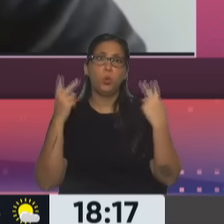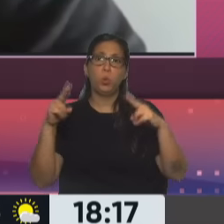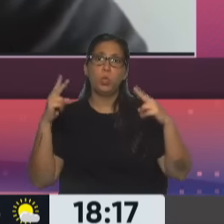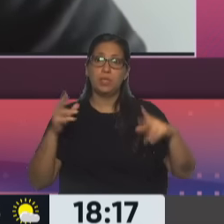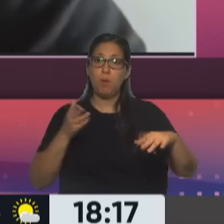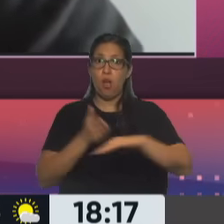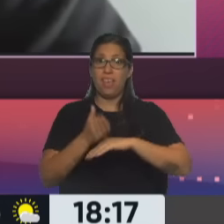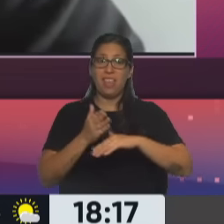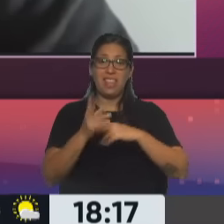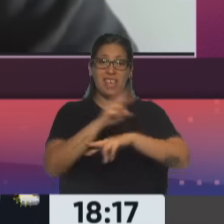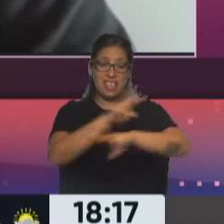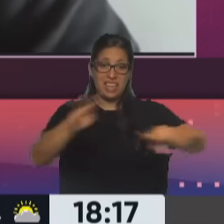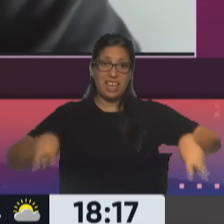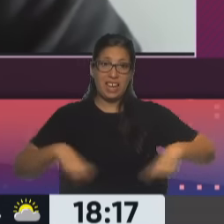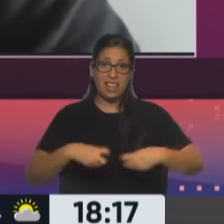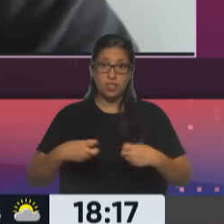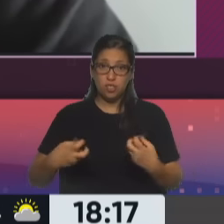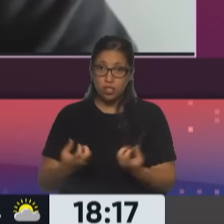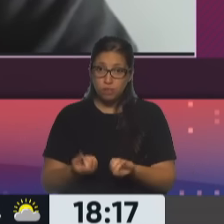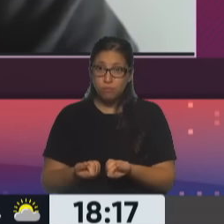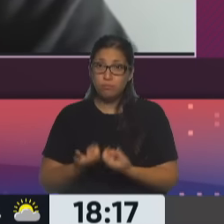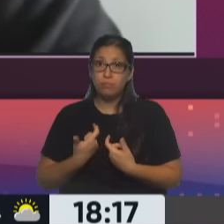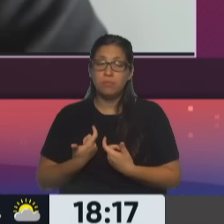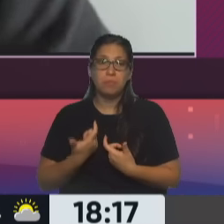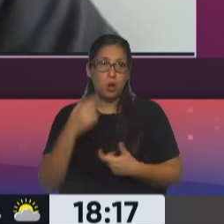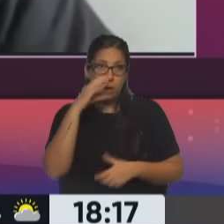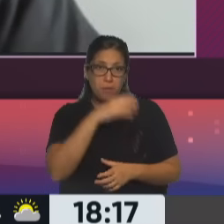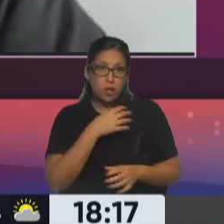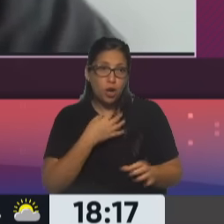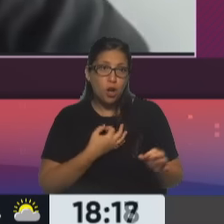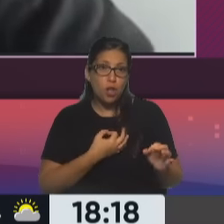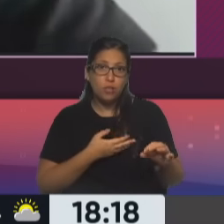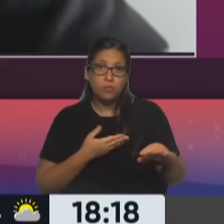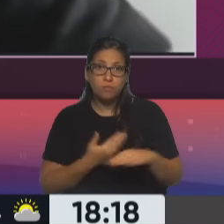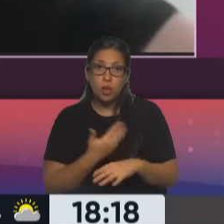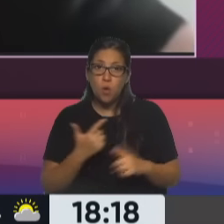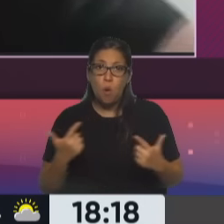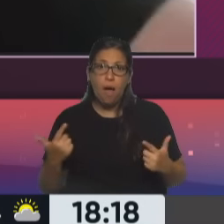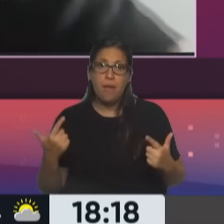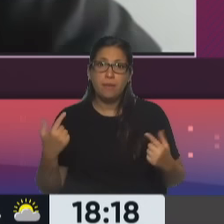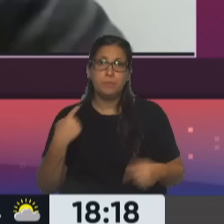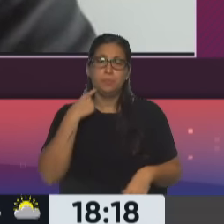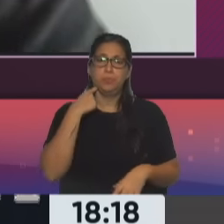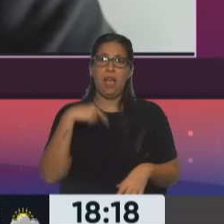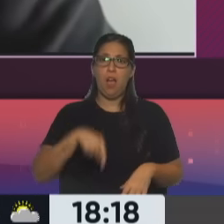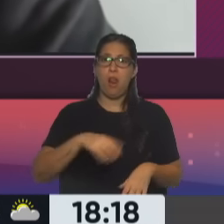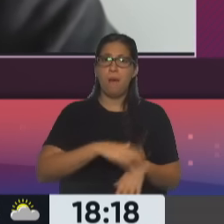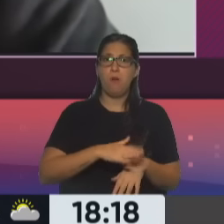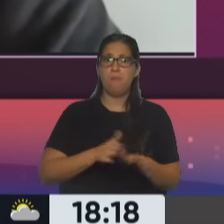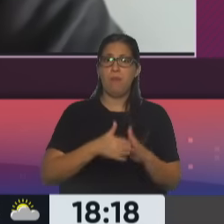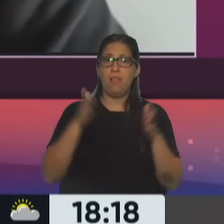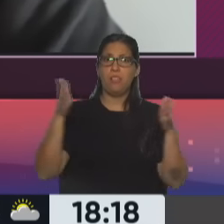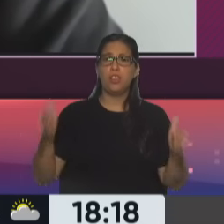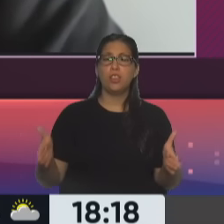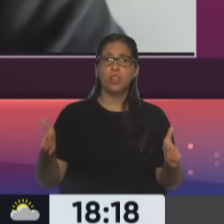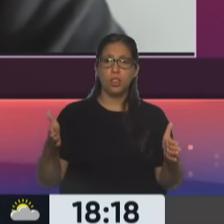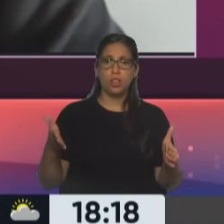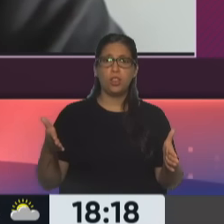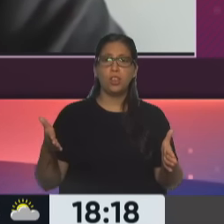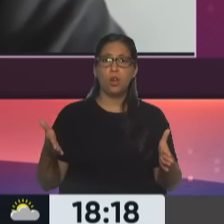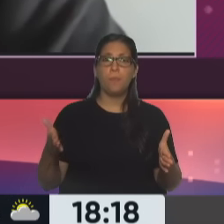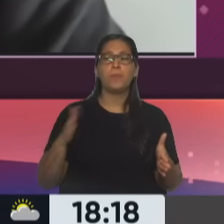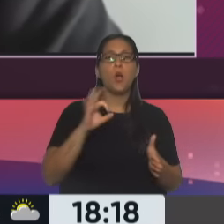no tener petróleo en la isla va a ser muy difícil de continuar. Bueno, en un periodo que se llama el deshielo cubano, ¿no? Que empezó con la gestión de